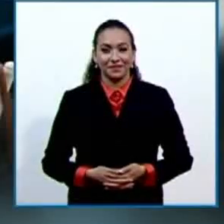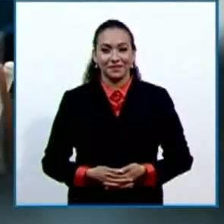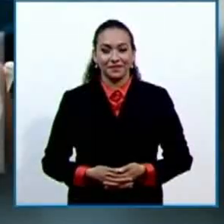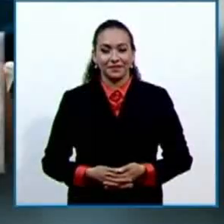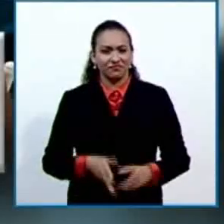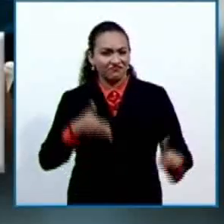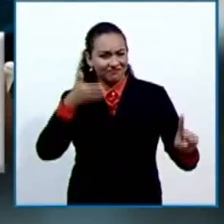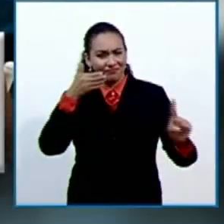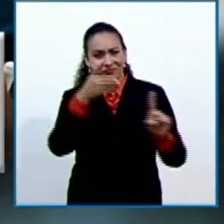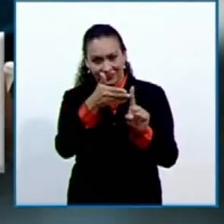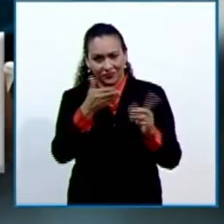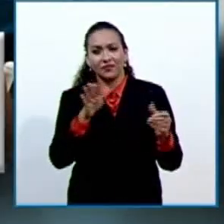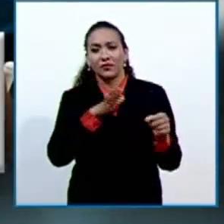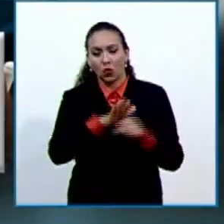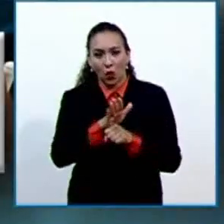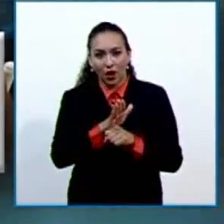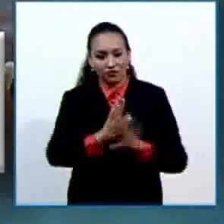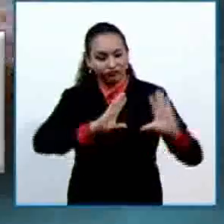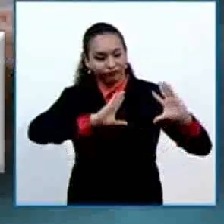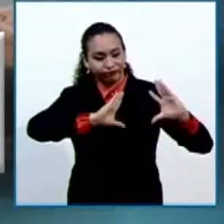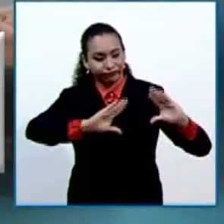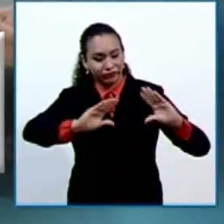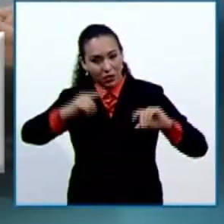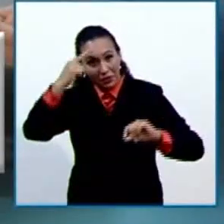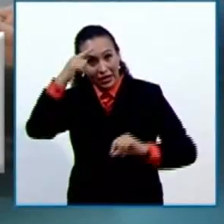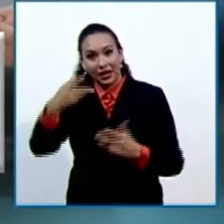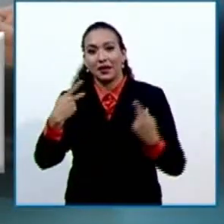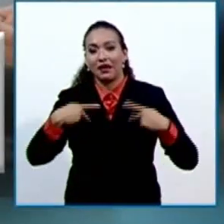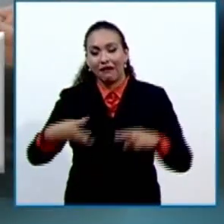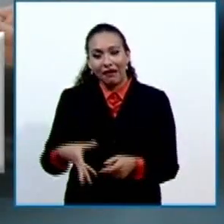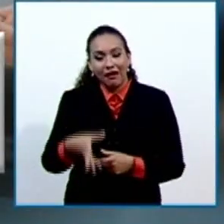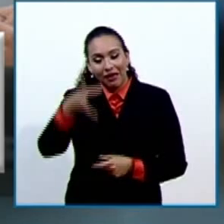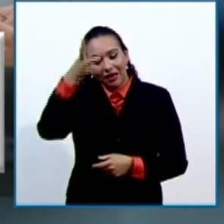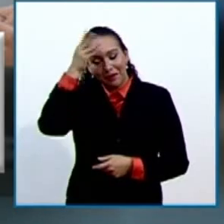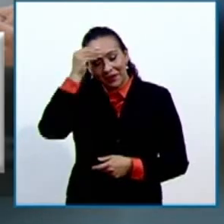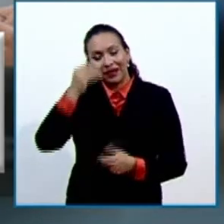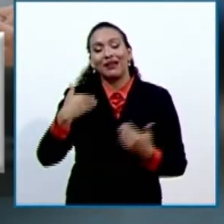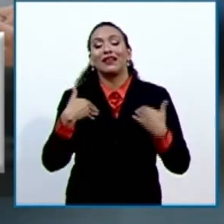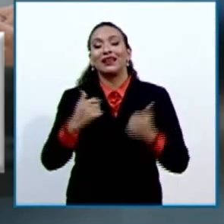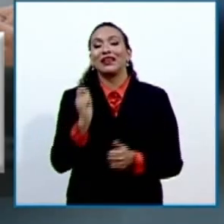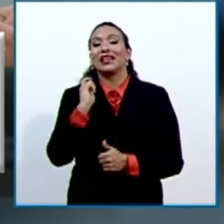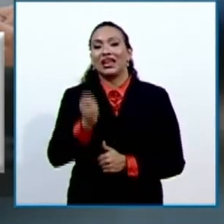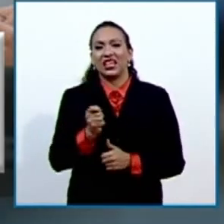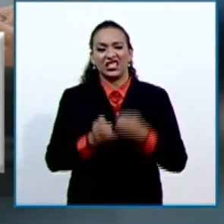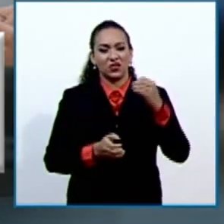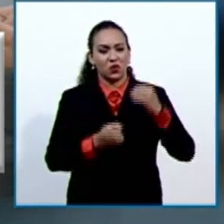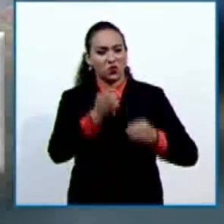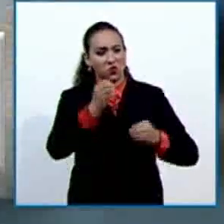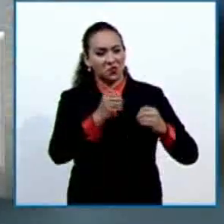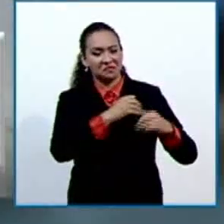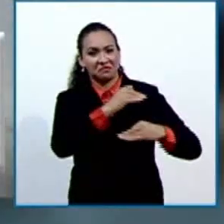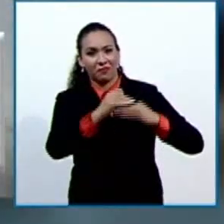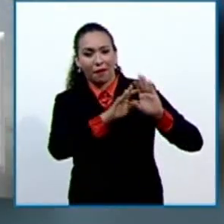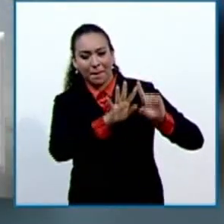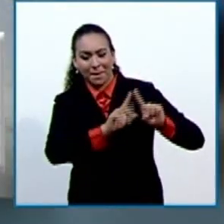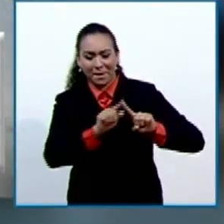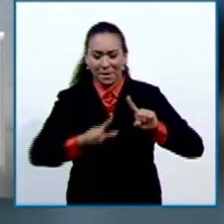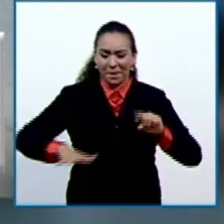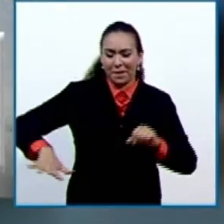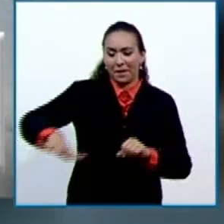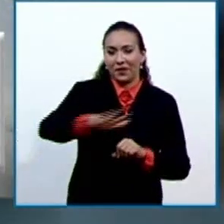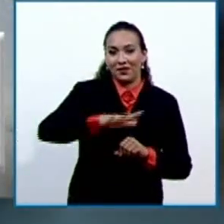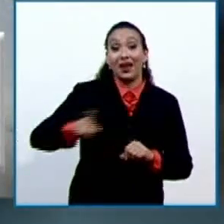Con el objetivo de brindar los conocimientos para comprender el sistema jurídico, el Poder Judicial de Veracruz realizó la